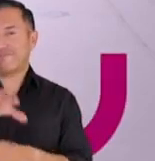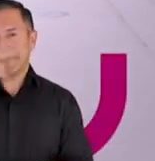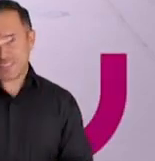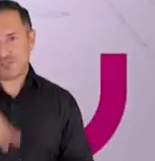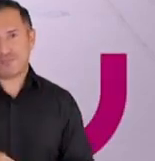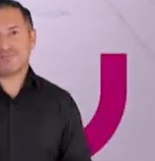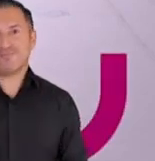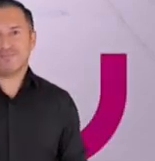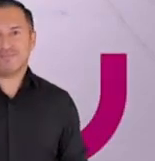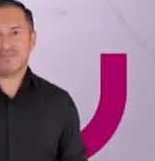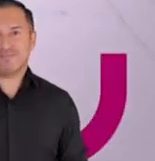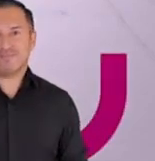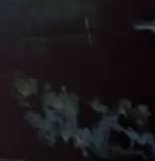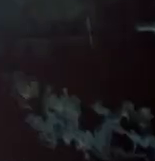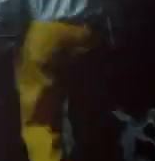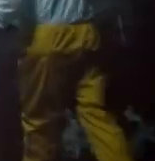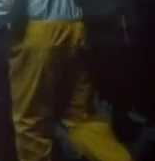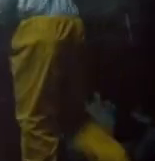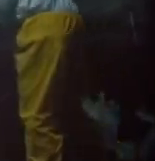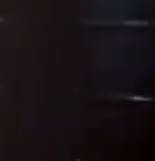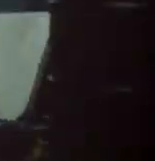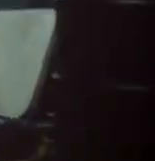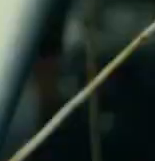voz en México.